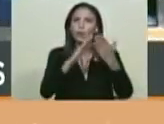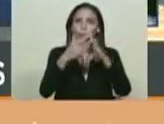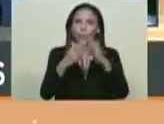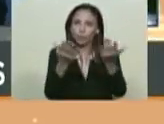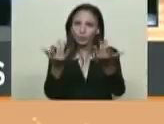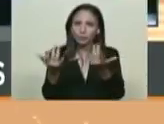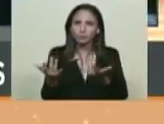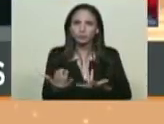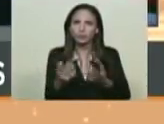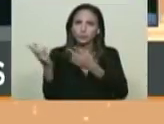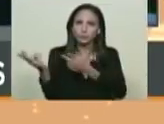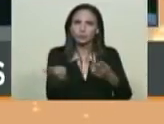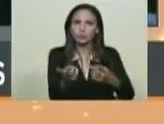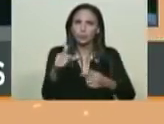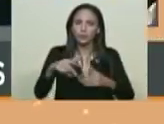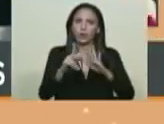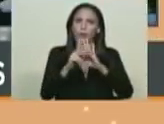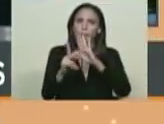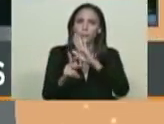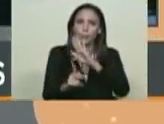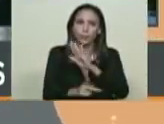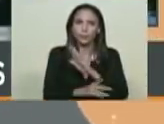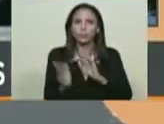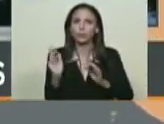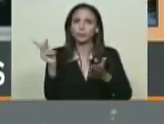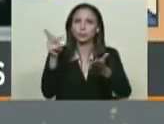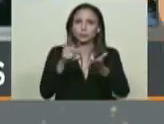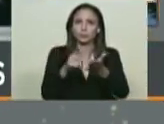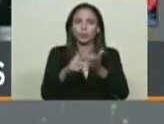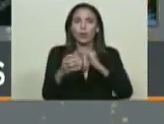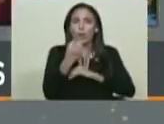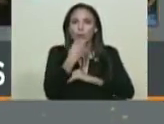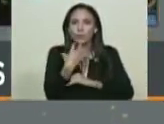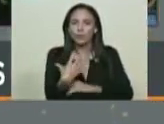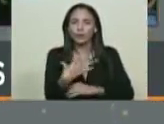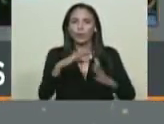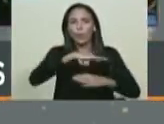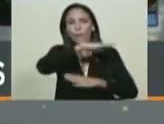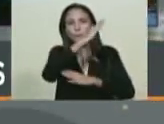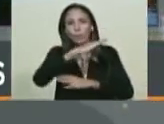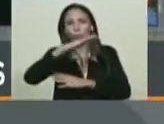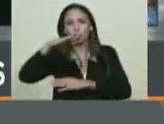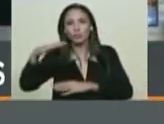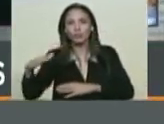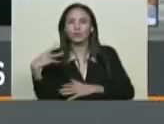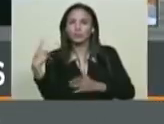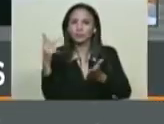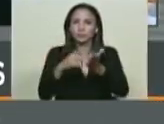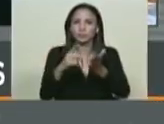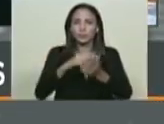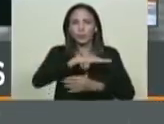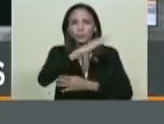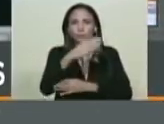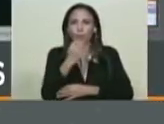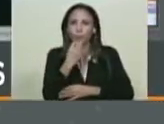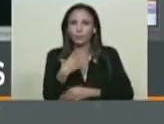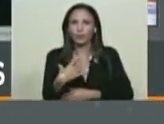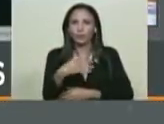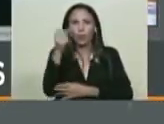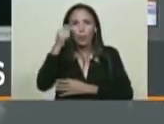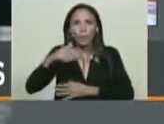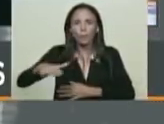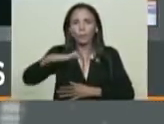para acá, para que haga un programa, para que haga una visita, para que vea lo hermoso de estas montañas y para que vea lo hermoso de un pueblo que